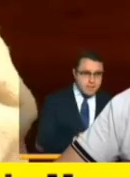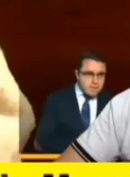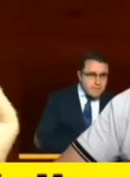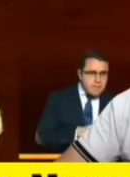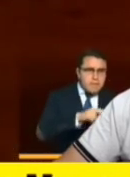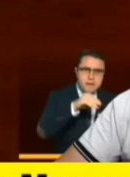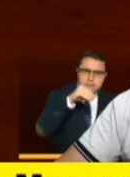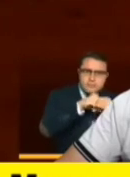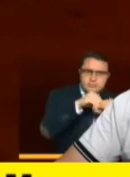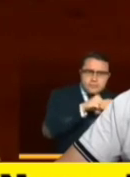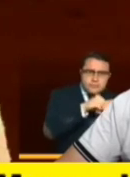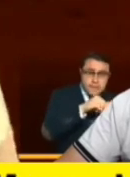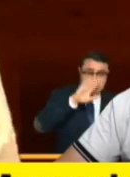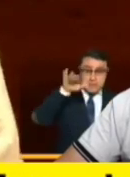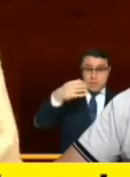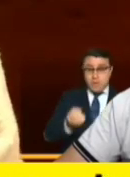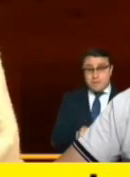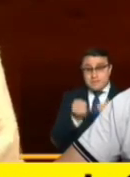y que no dan pensión,